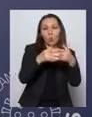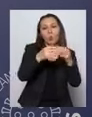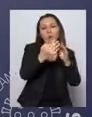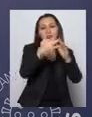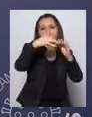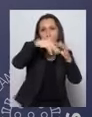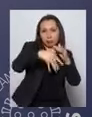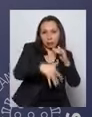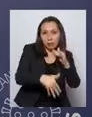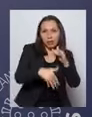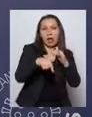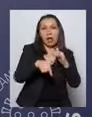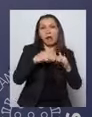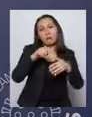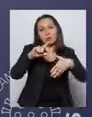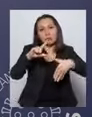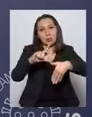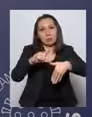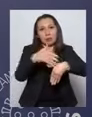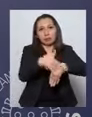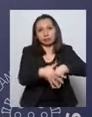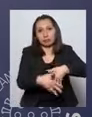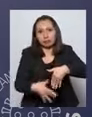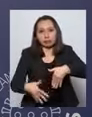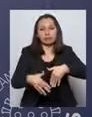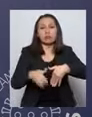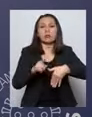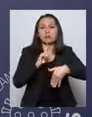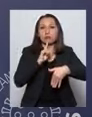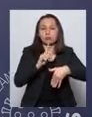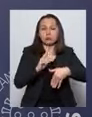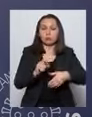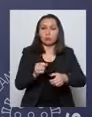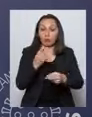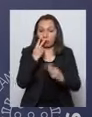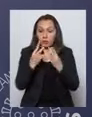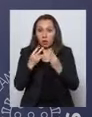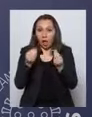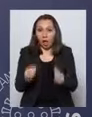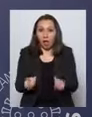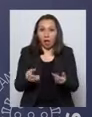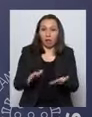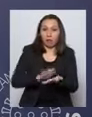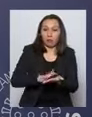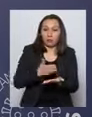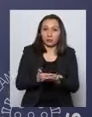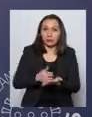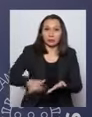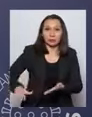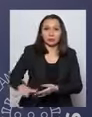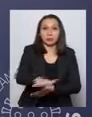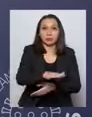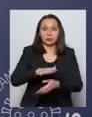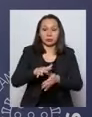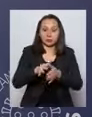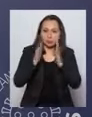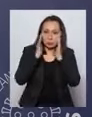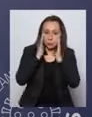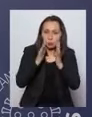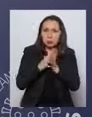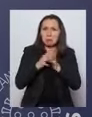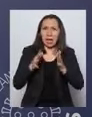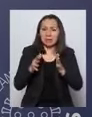hacia el sur de américa que llegando a una situación hoy día en que él foco o en